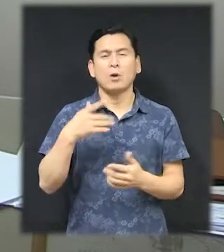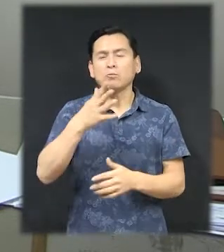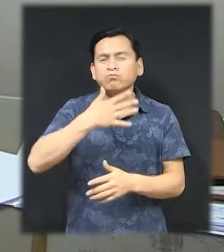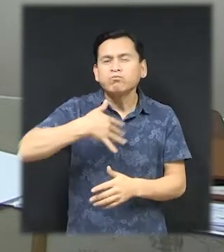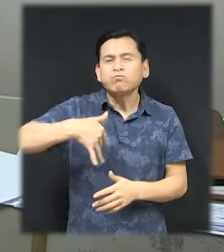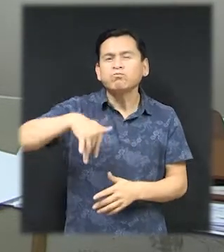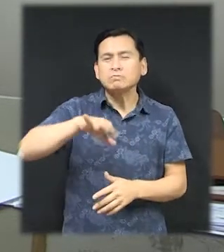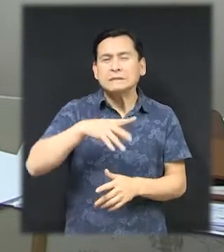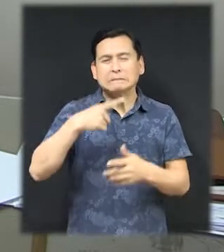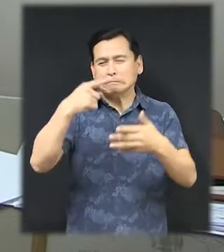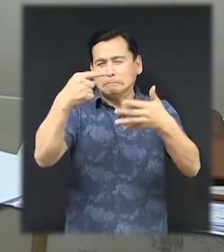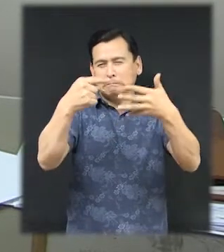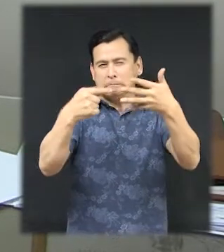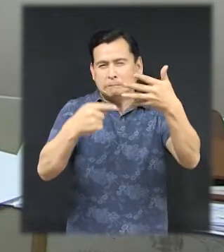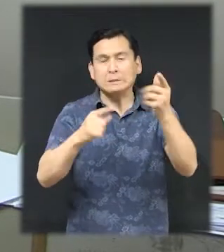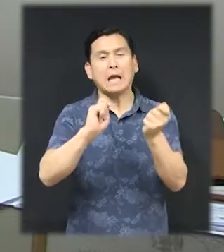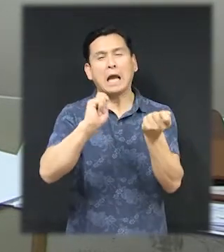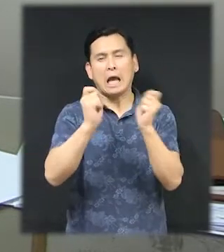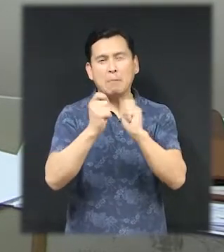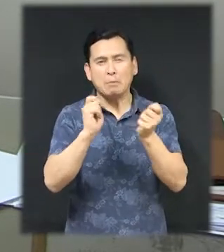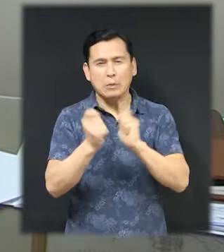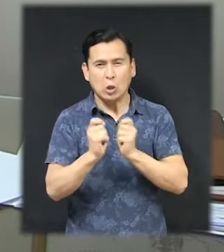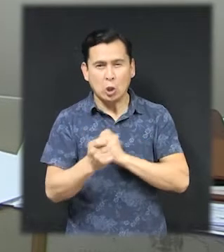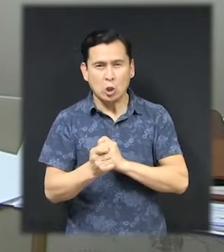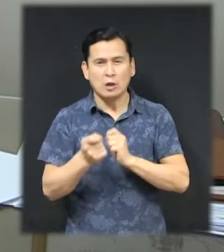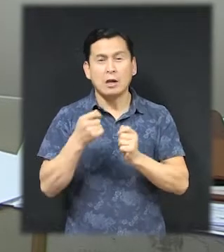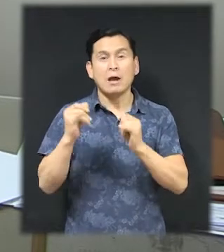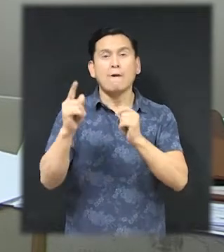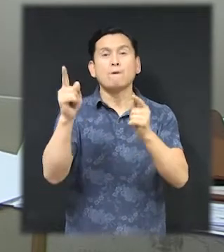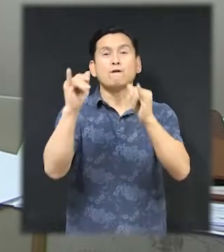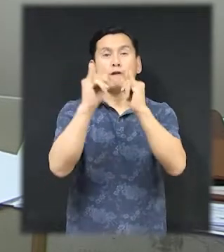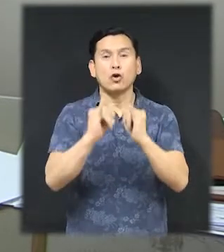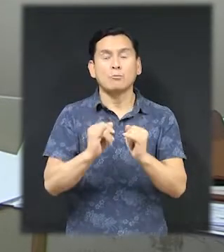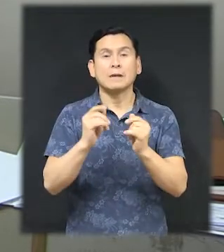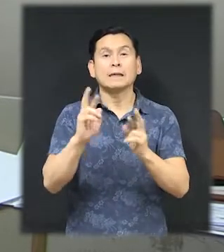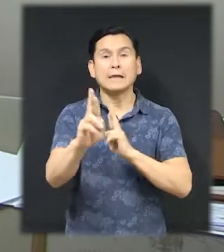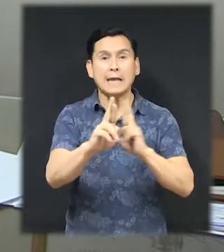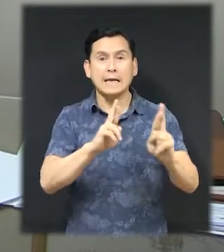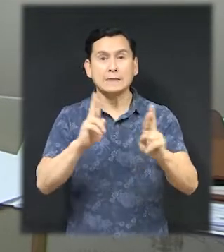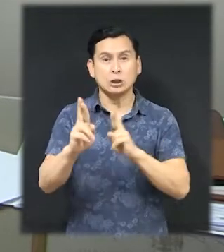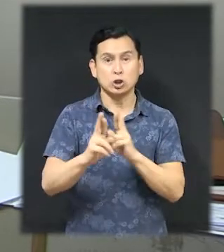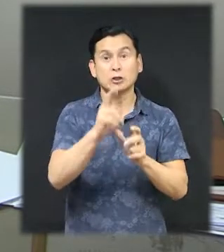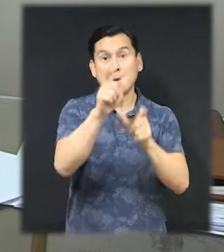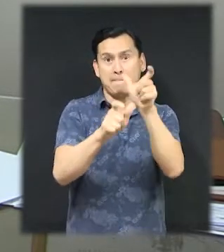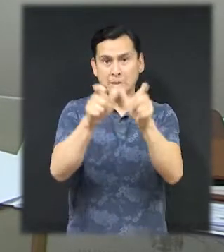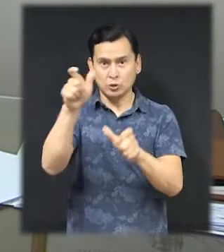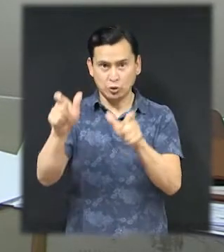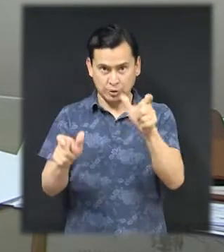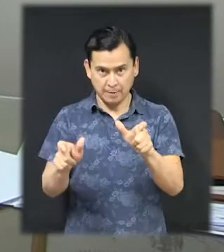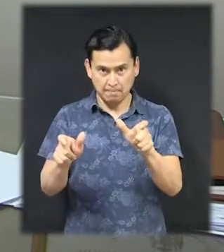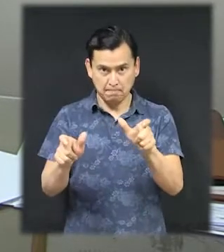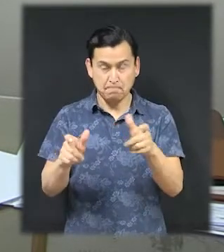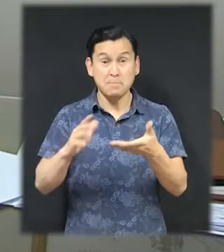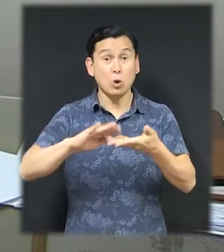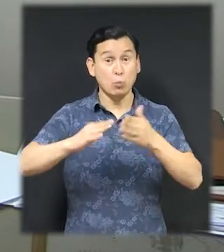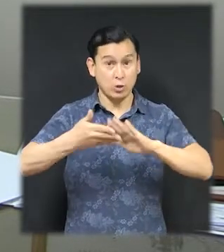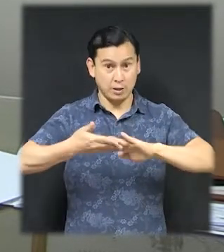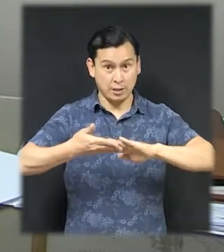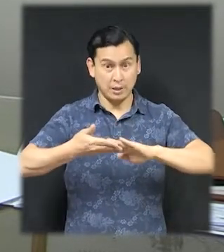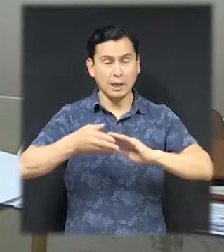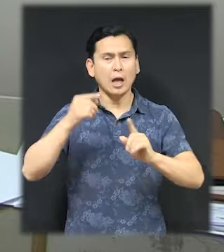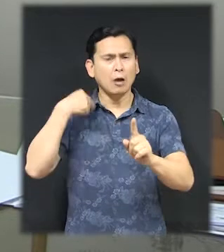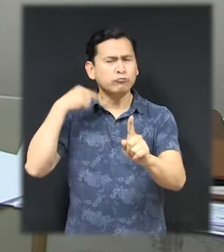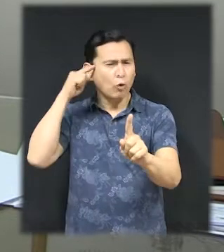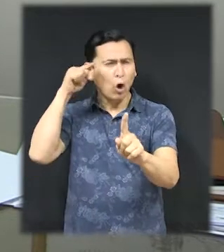una multiplicidad de cambios en la forma de relacionarnos con nuestros pacientes y con la comunidad. Esto con